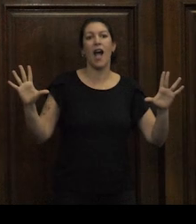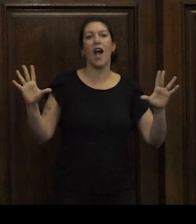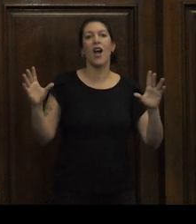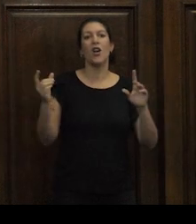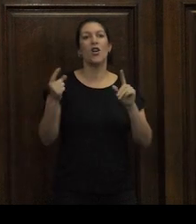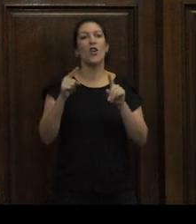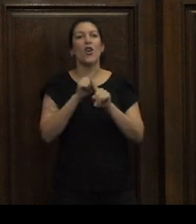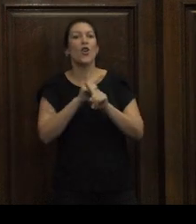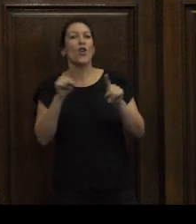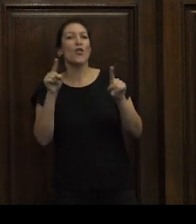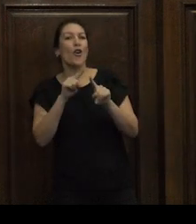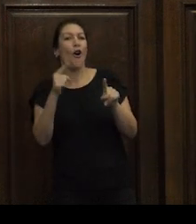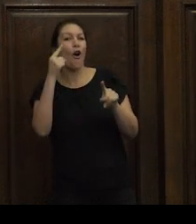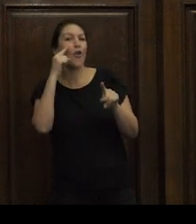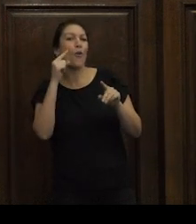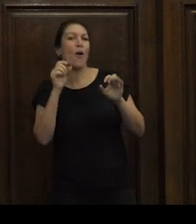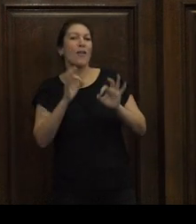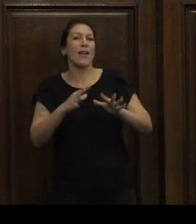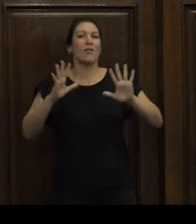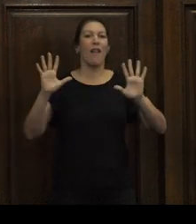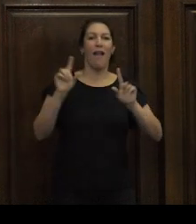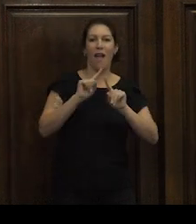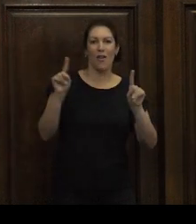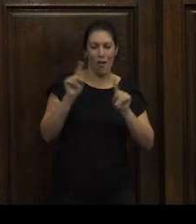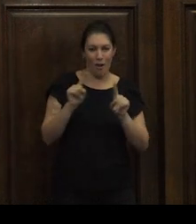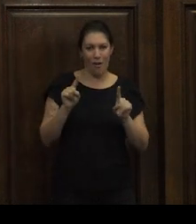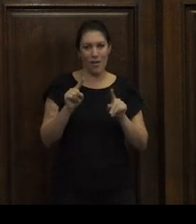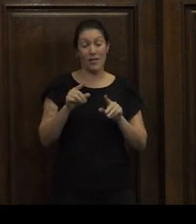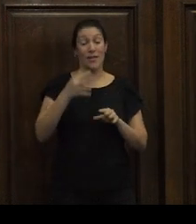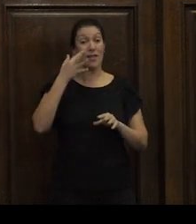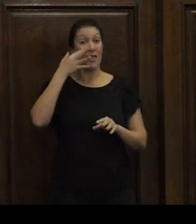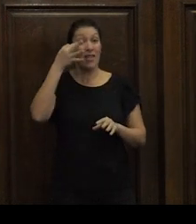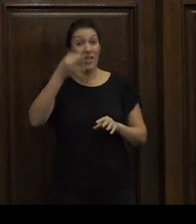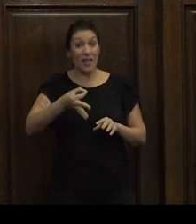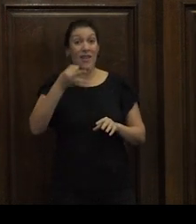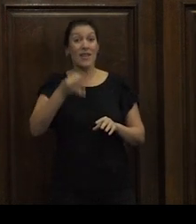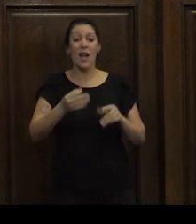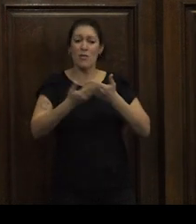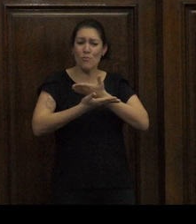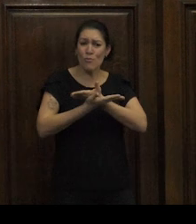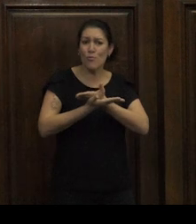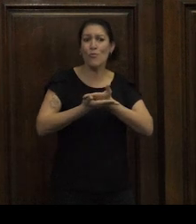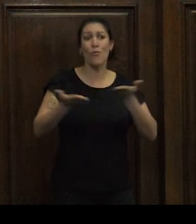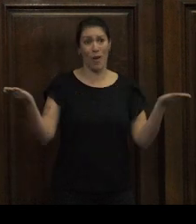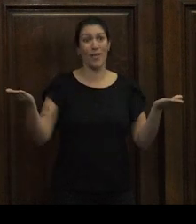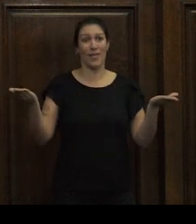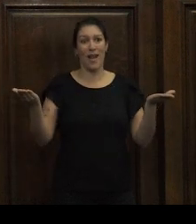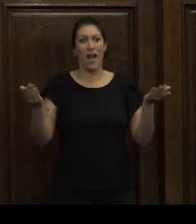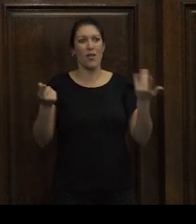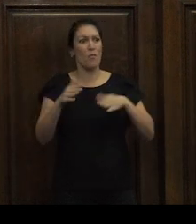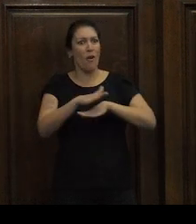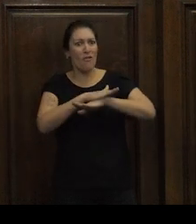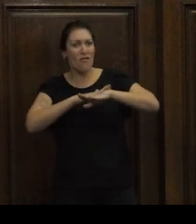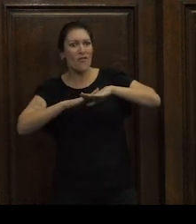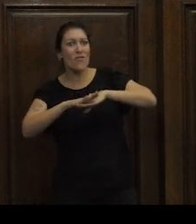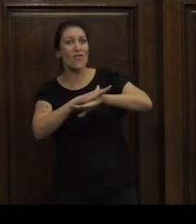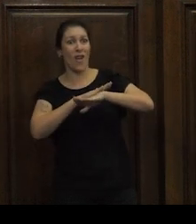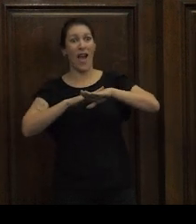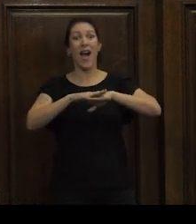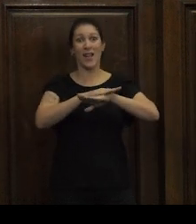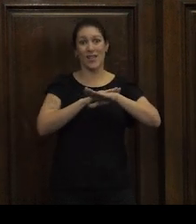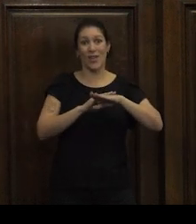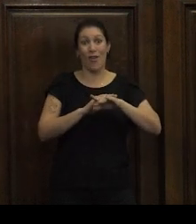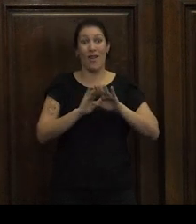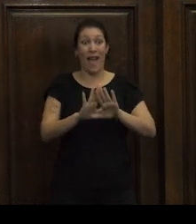una disfunción eventual o coyuntural del sistema, sino que cada vez más se muestra como algo básico, intrínseco